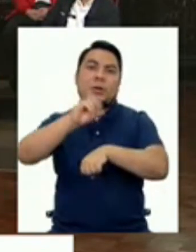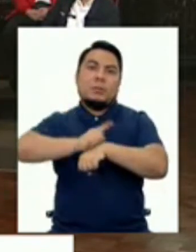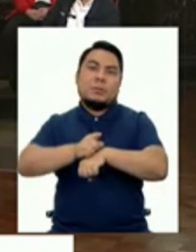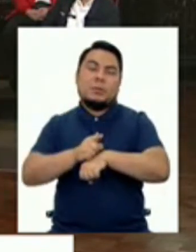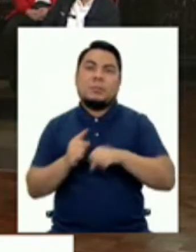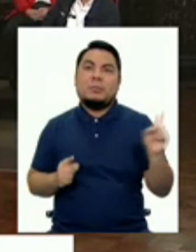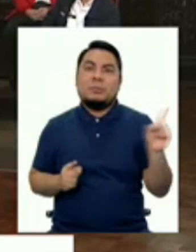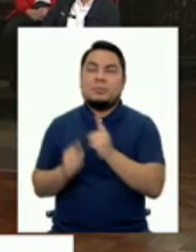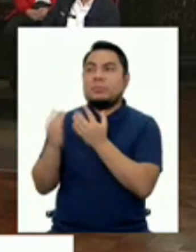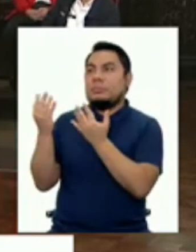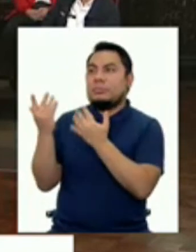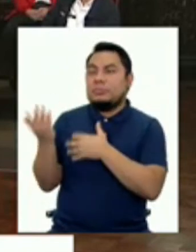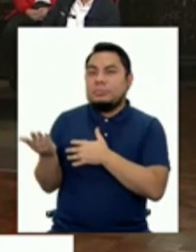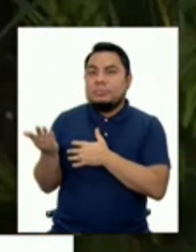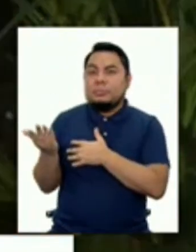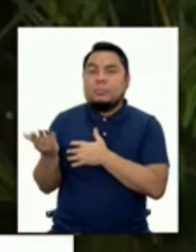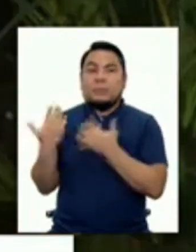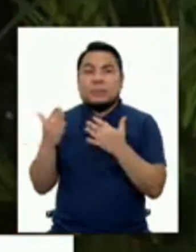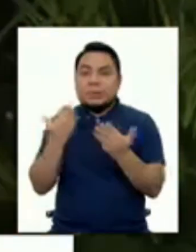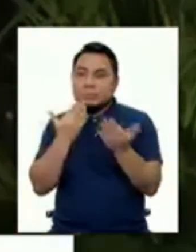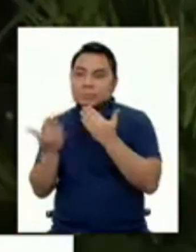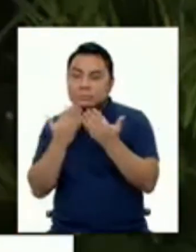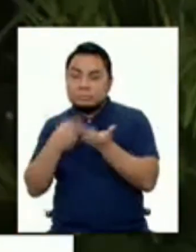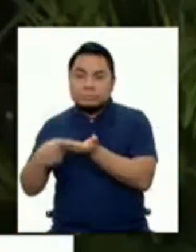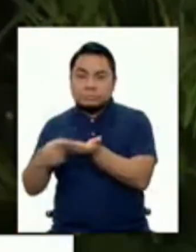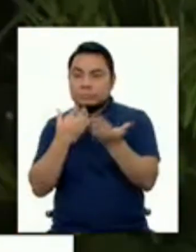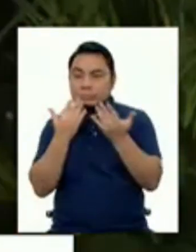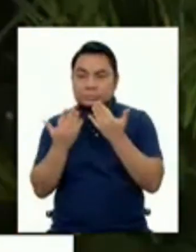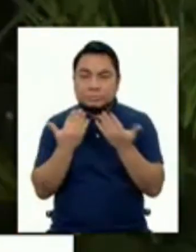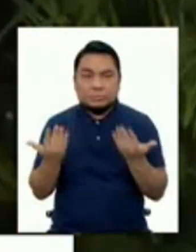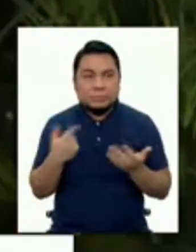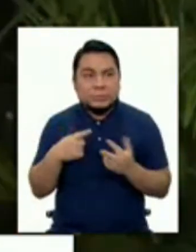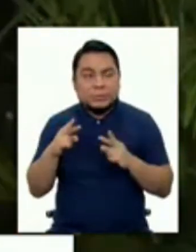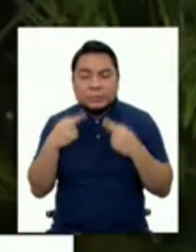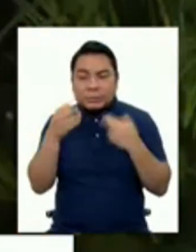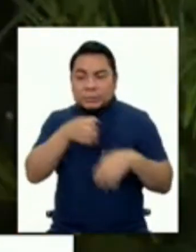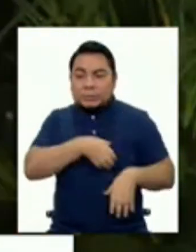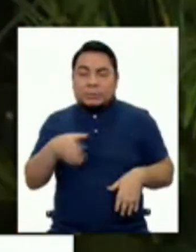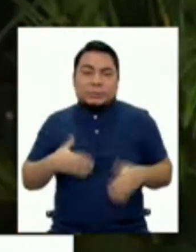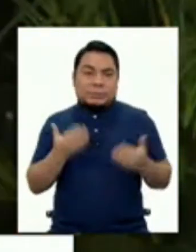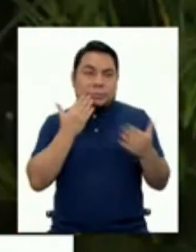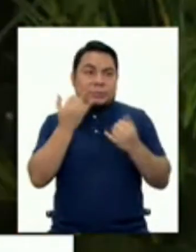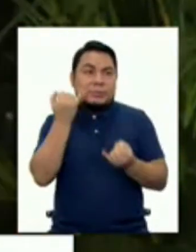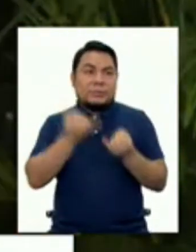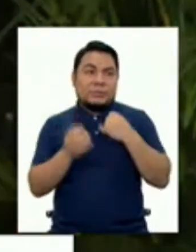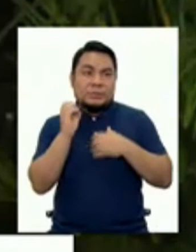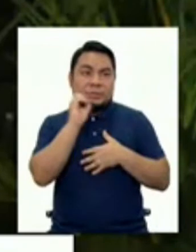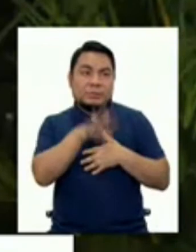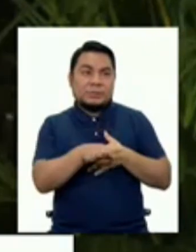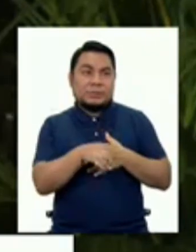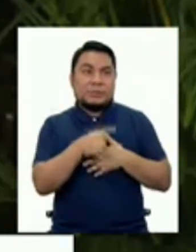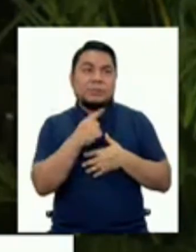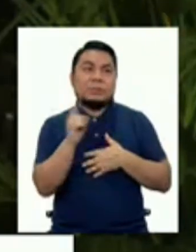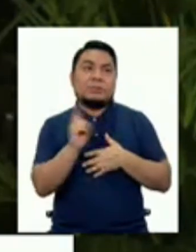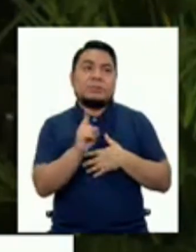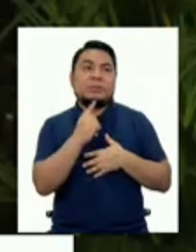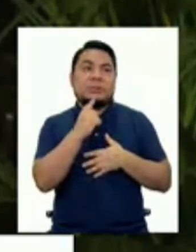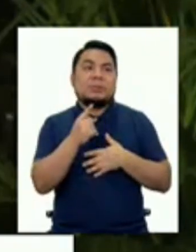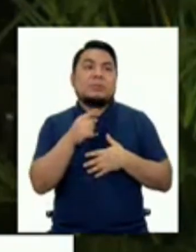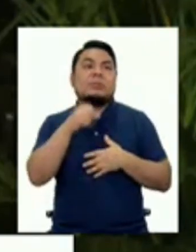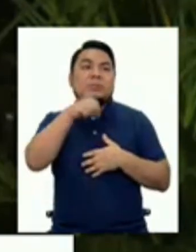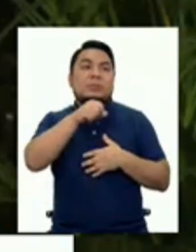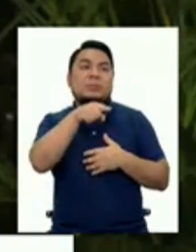minutos compartiendo el debate que asumían los señores congresistas para finalmente decirle que van a